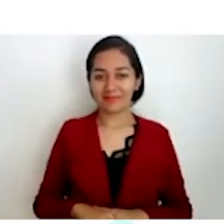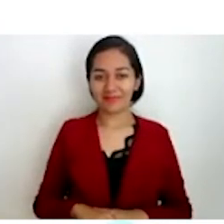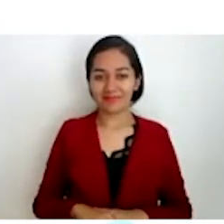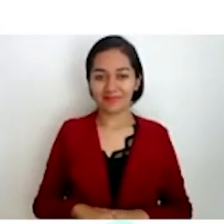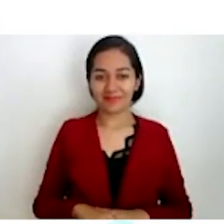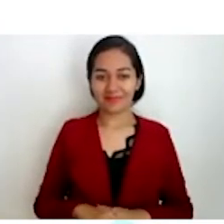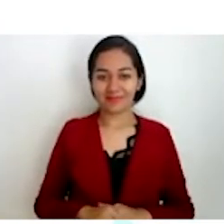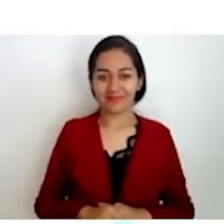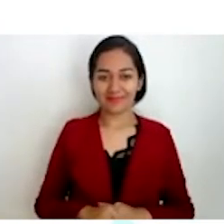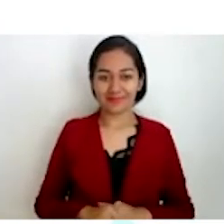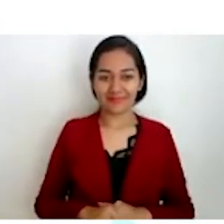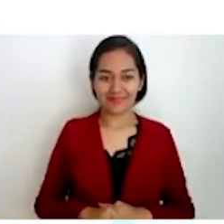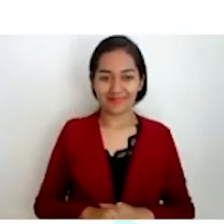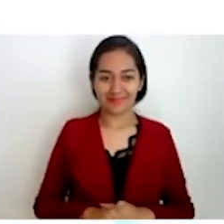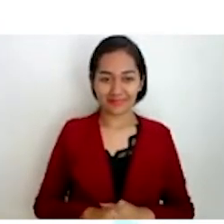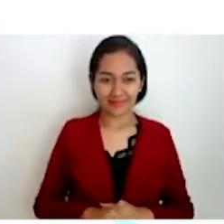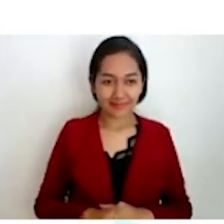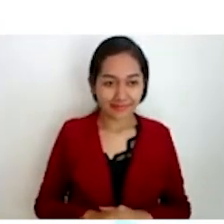Sí, aquí está.